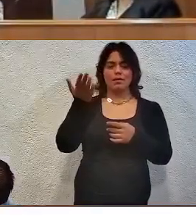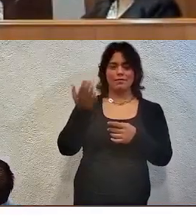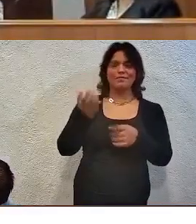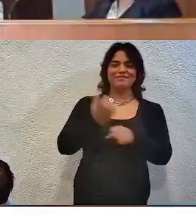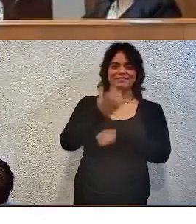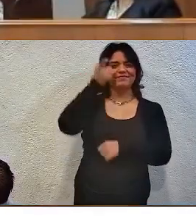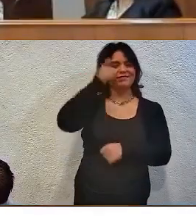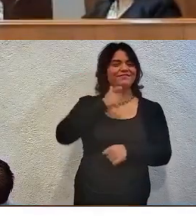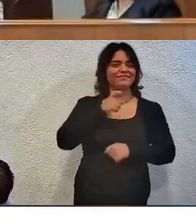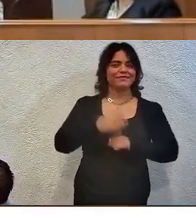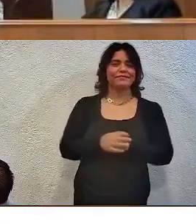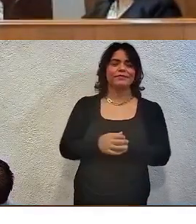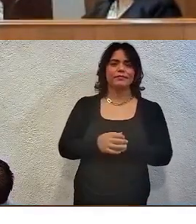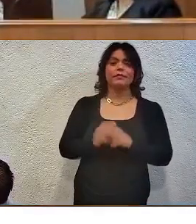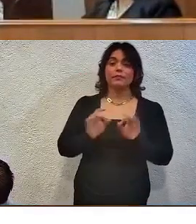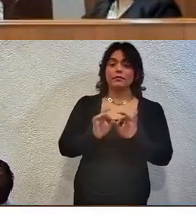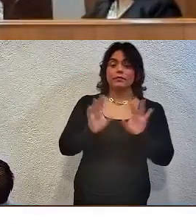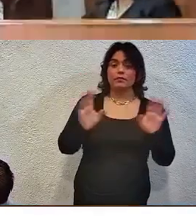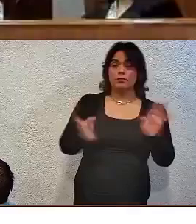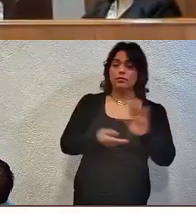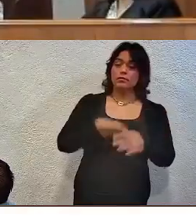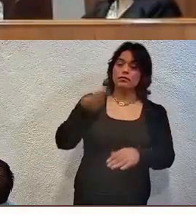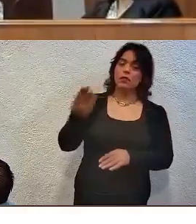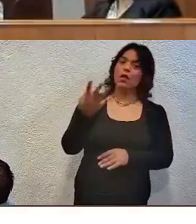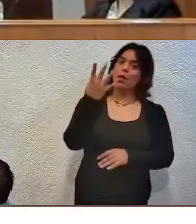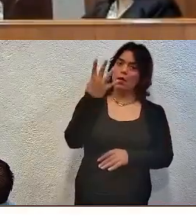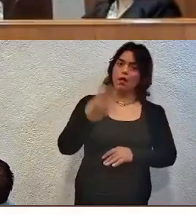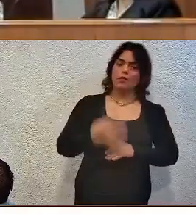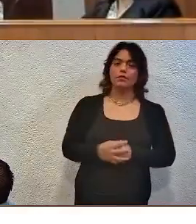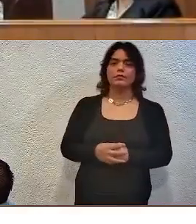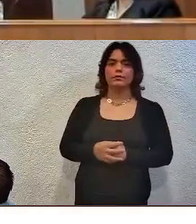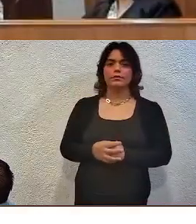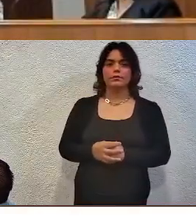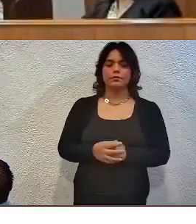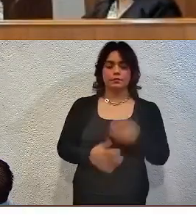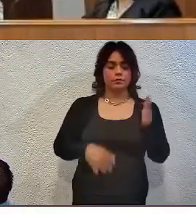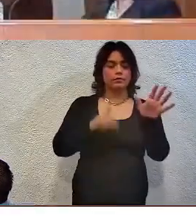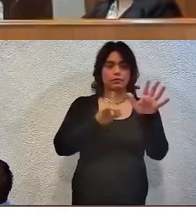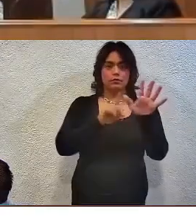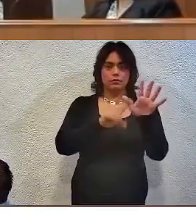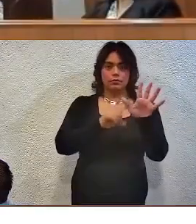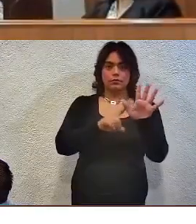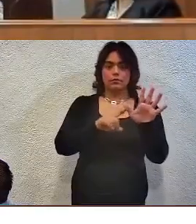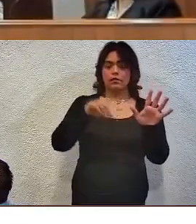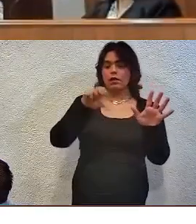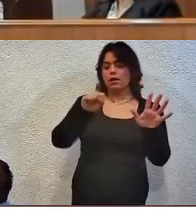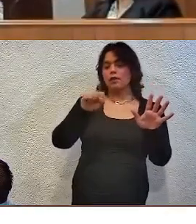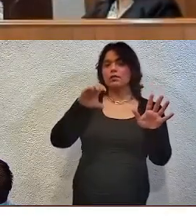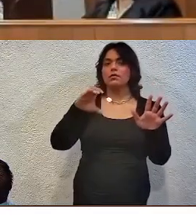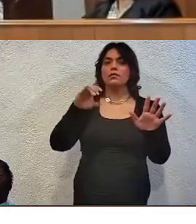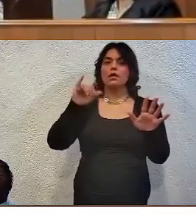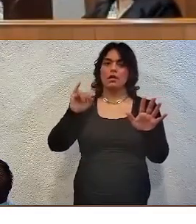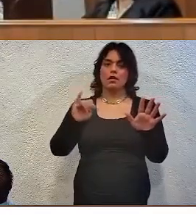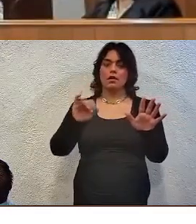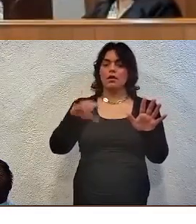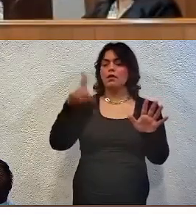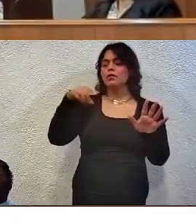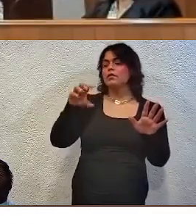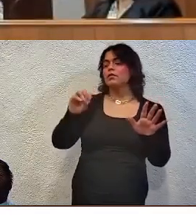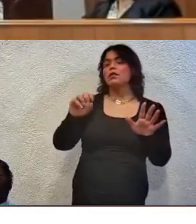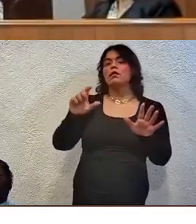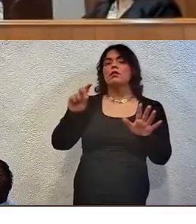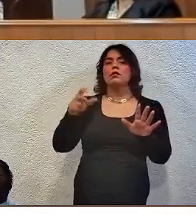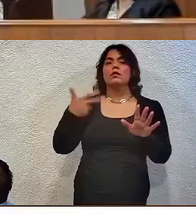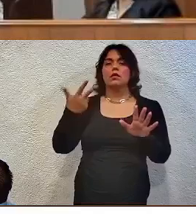Guerrero, asunto que también fue turnado a la ponencia número 4. El asunto número 5 es el SCI, diagonal 038 de este